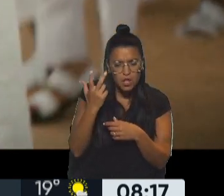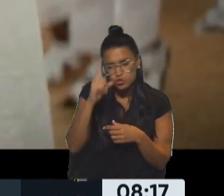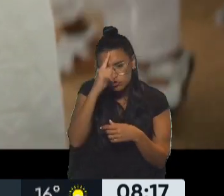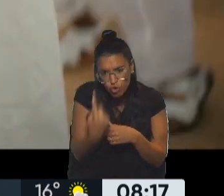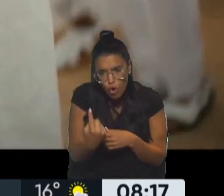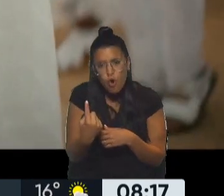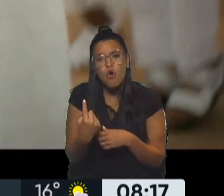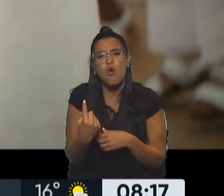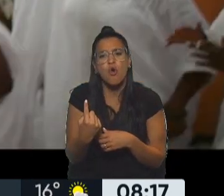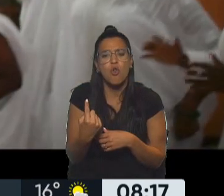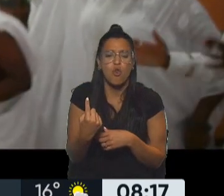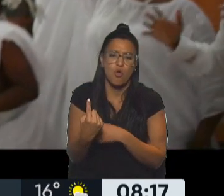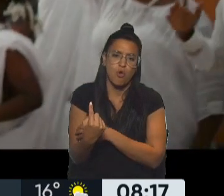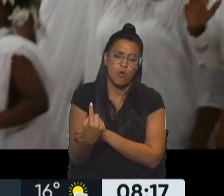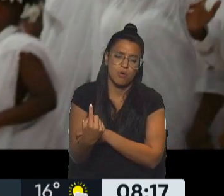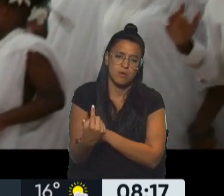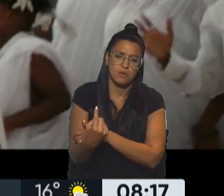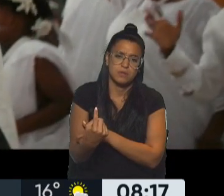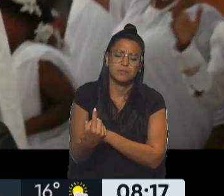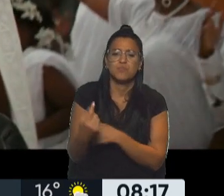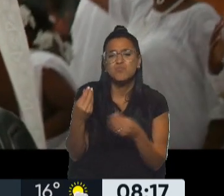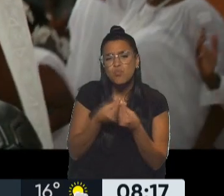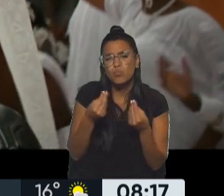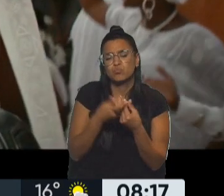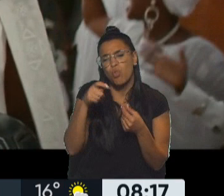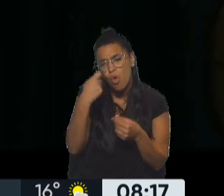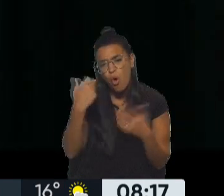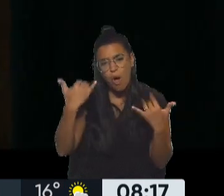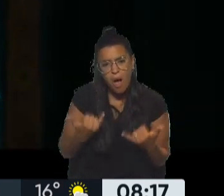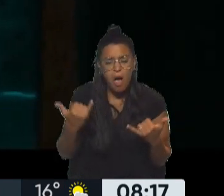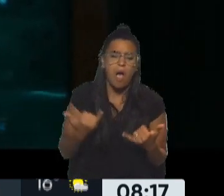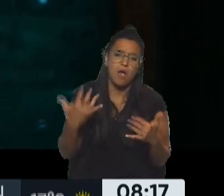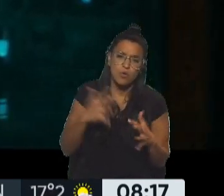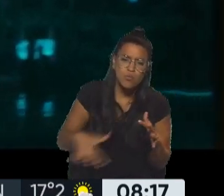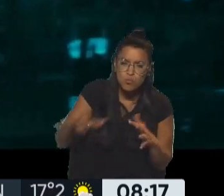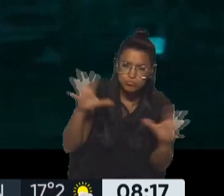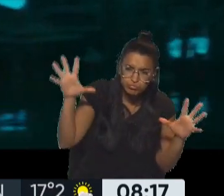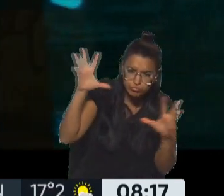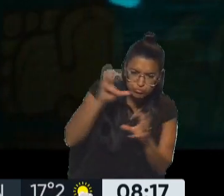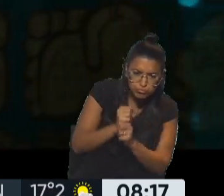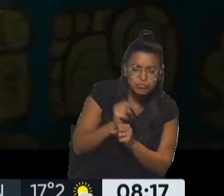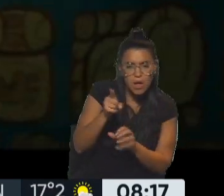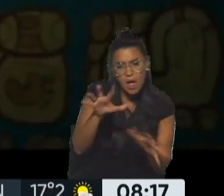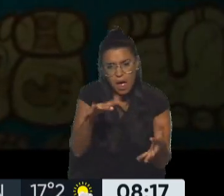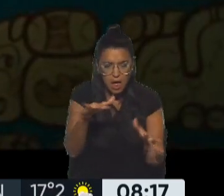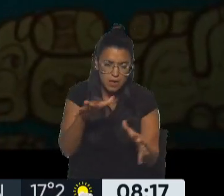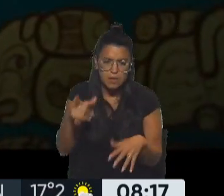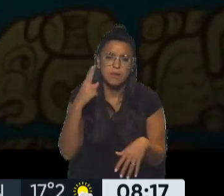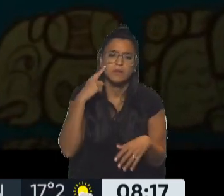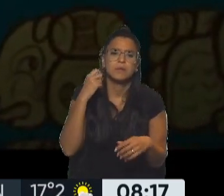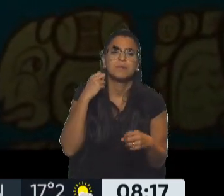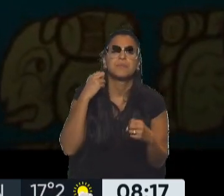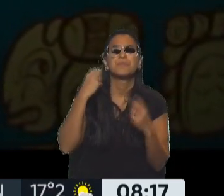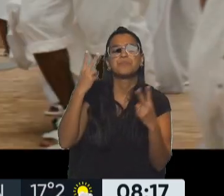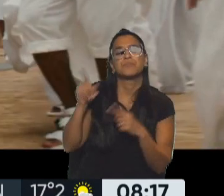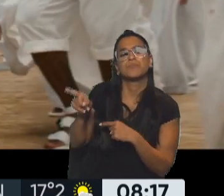soledad, bajo un montón de drogas en muchos momentos, en lugares lúgubres. De por ahí va esta historia de rebelión.